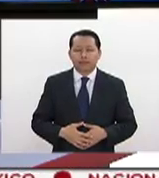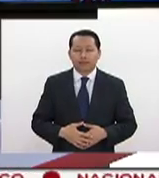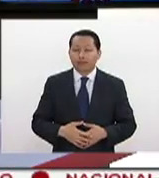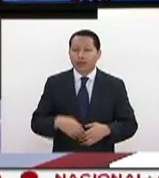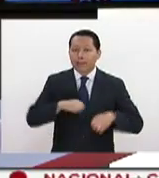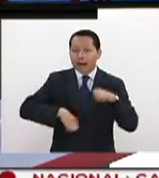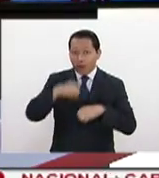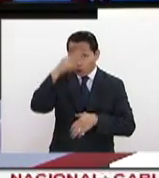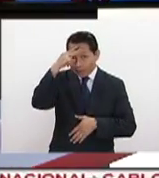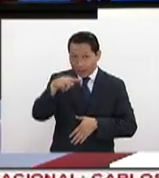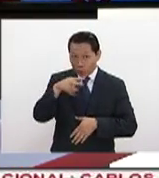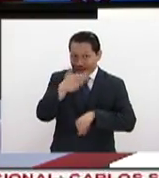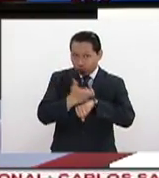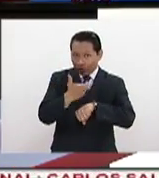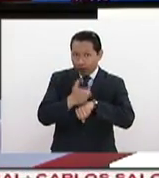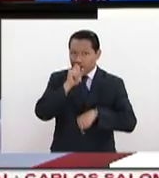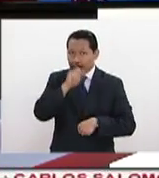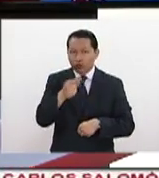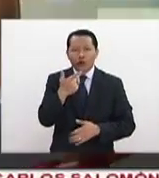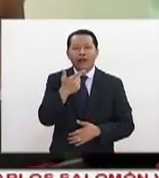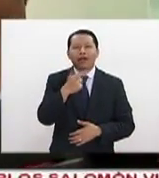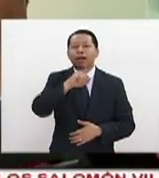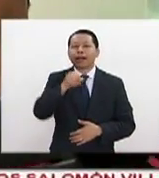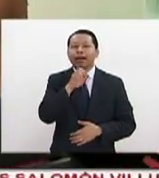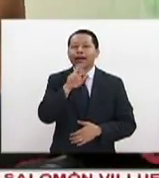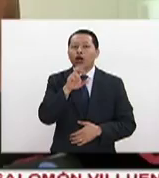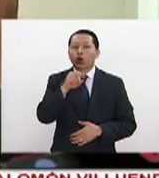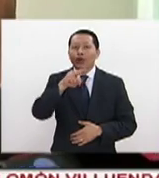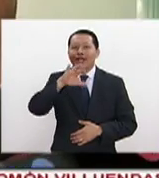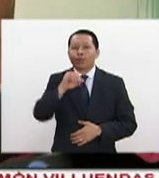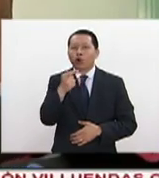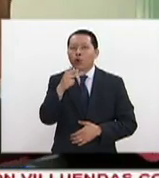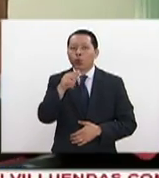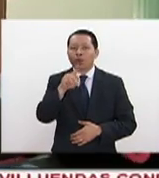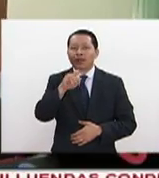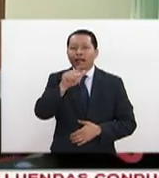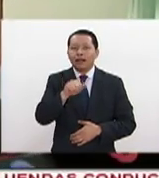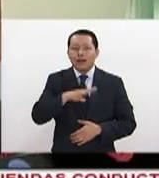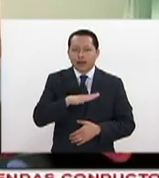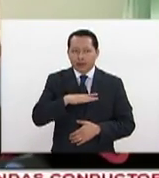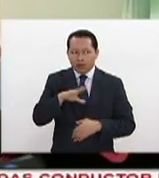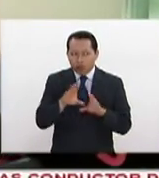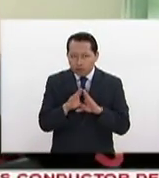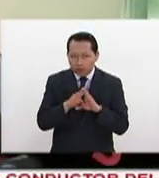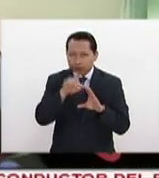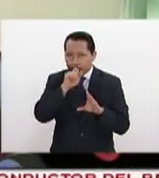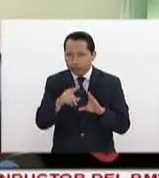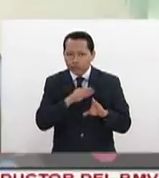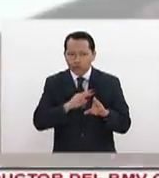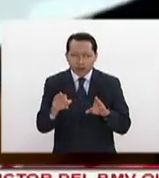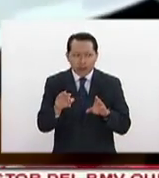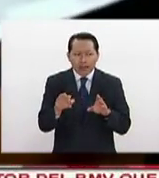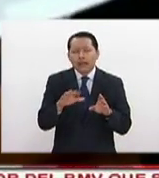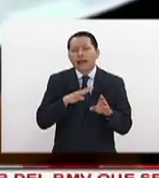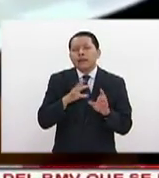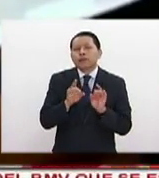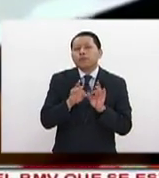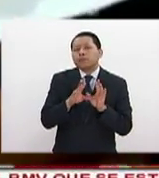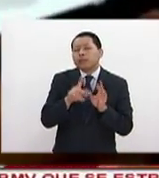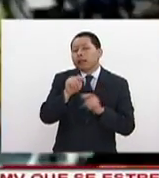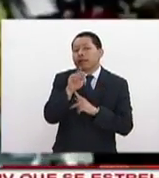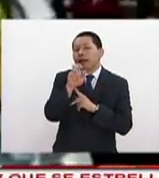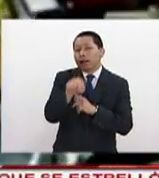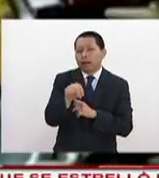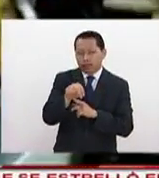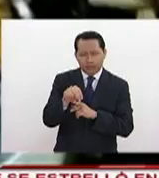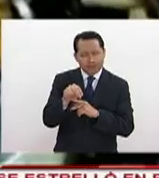Y el embajador de México en los Estados Unidos, Jerónimo Gutiérrez, advirtió que la relación bilateral será afectada en su conjunto con el desenlace del Telecán